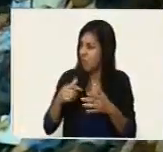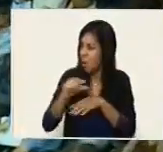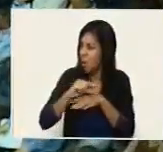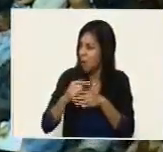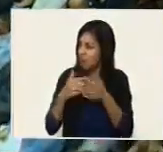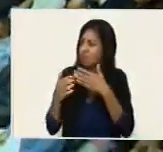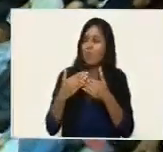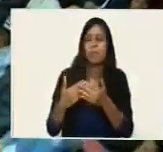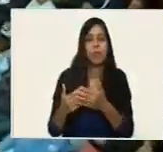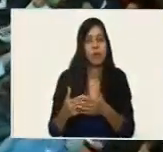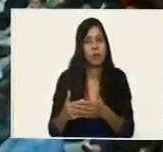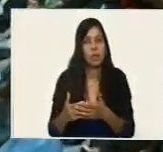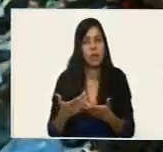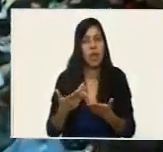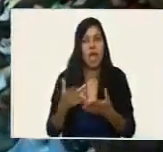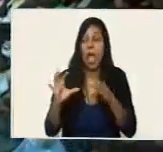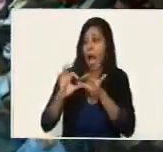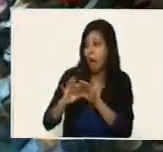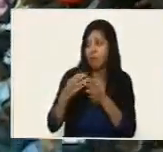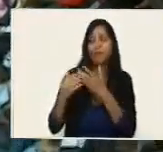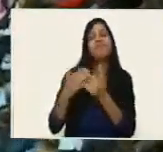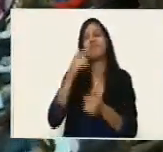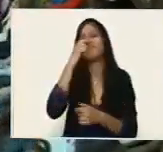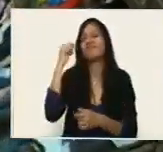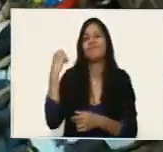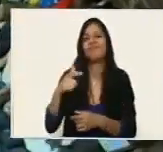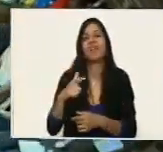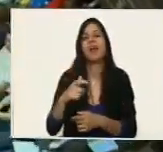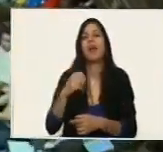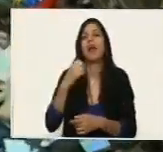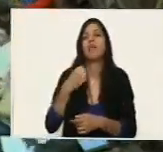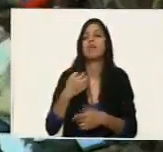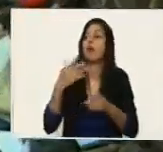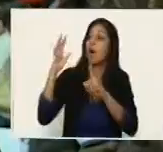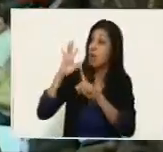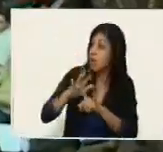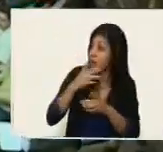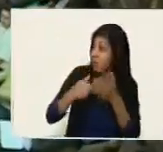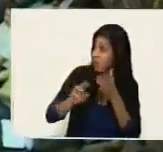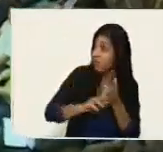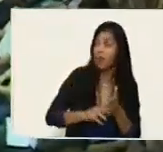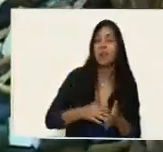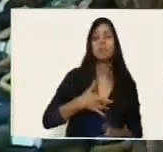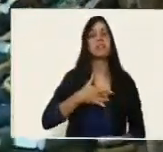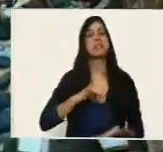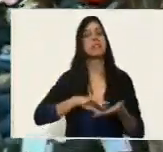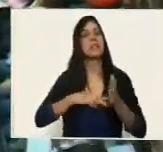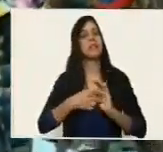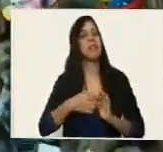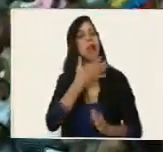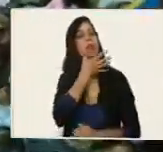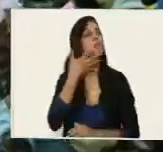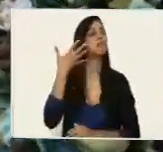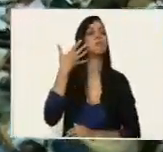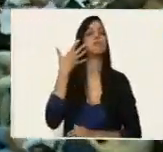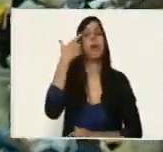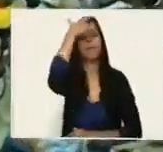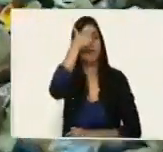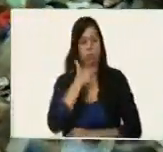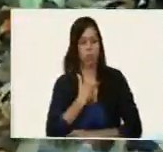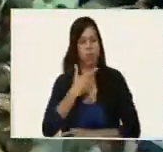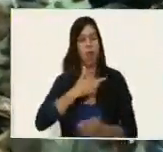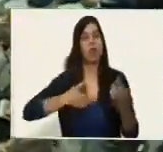amigo, no es muy bueno. Así que bienvenida a esas sanciones, porque eso más bien debe ser un orgullo para un revolucionario, para un